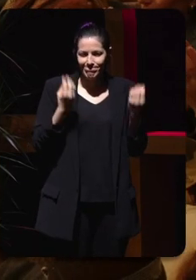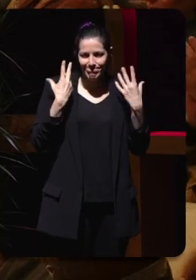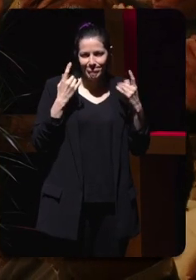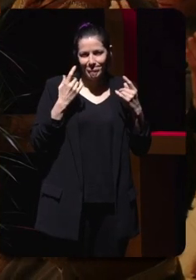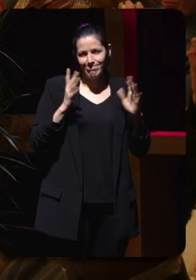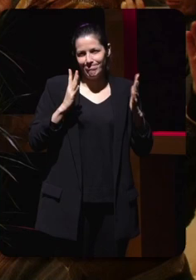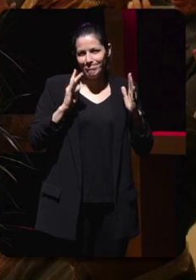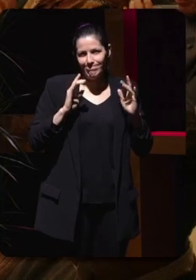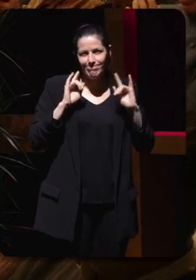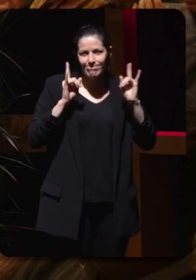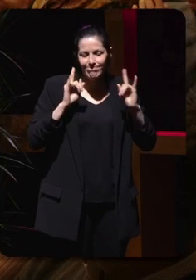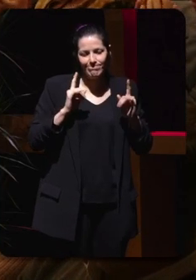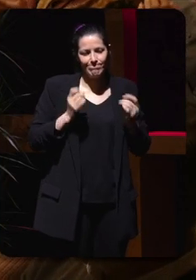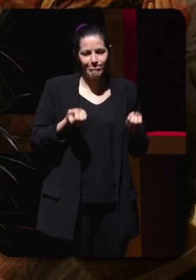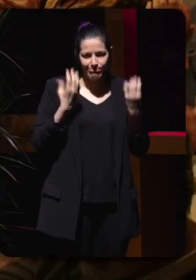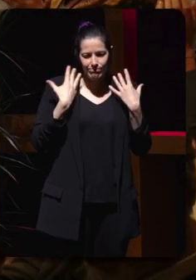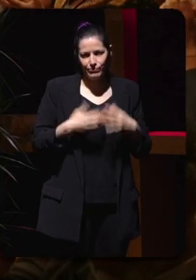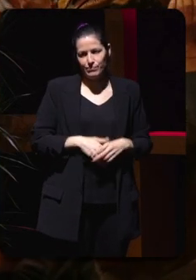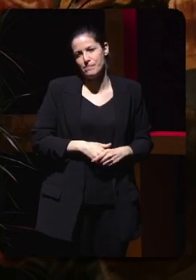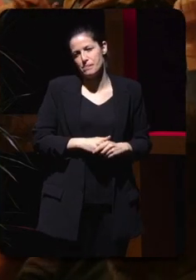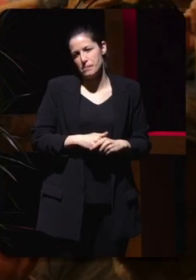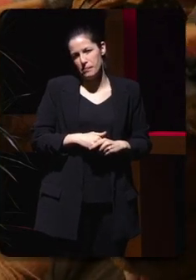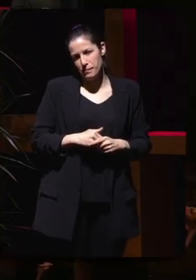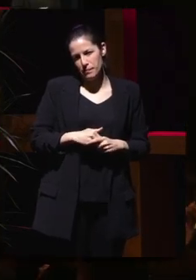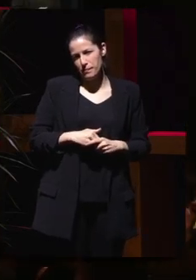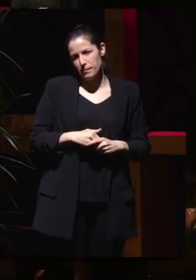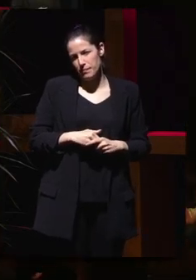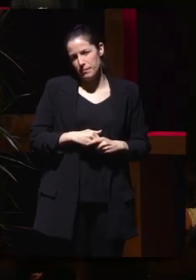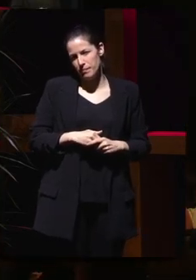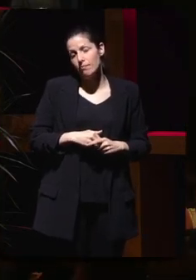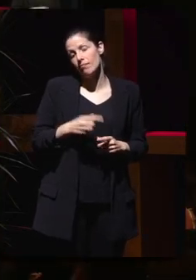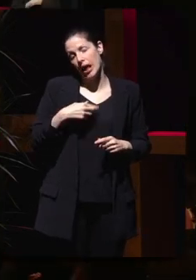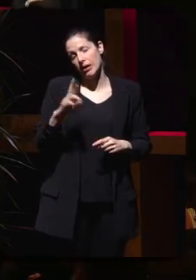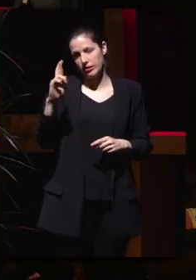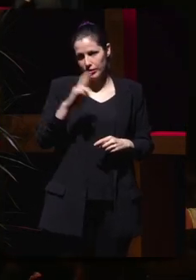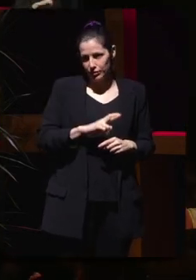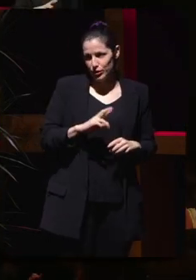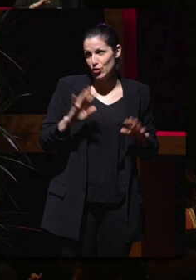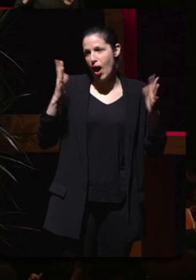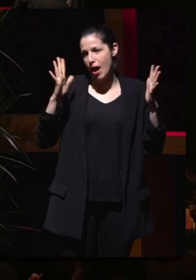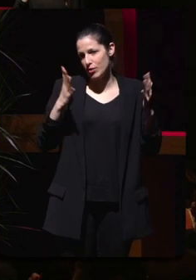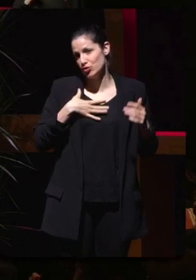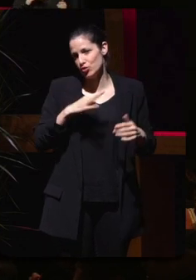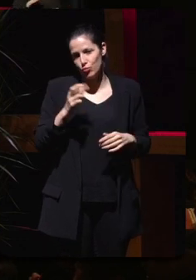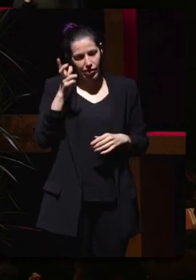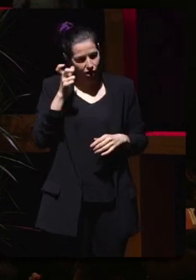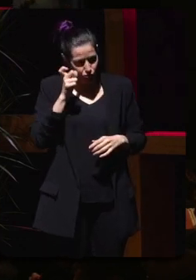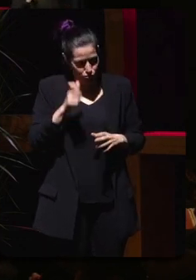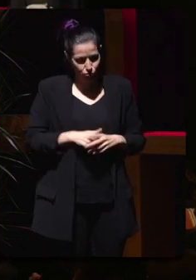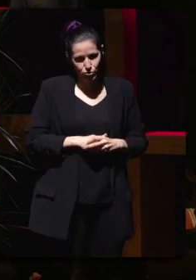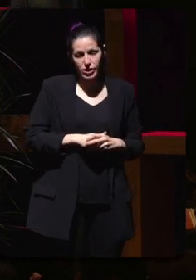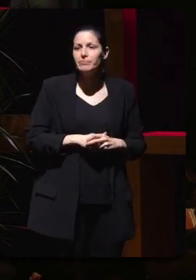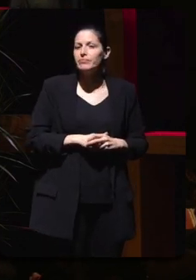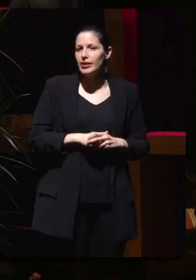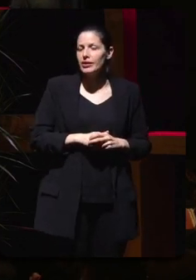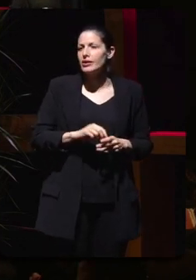muchas más cosas que contar. Rosa, decía que igual entre los aplausos no me habéis escuchado. Una segunda entrega con Rosa María Calaf